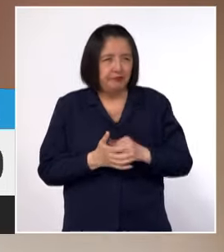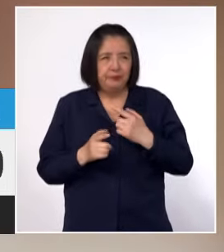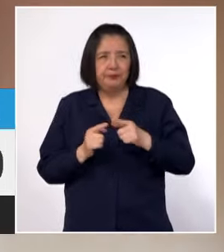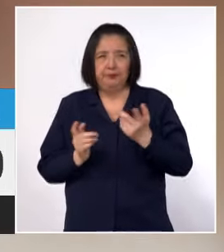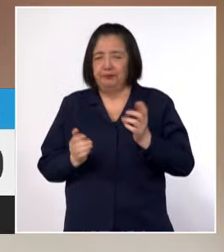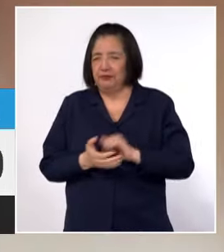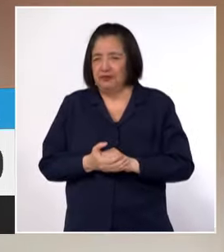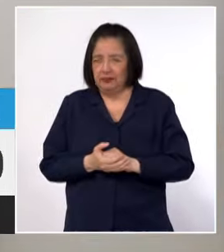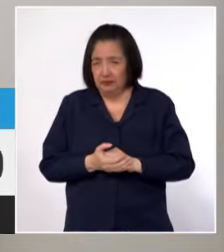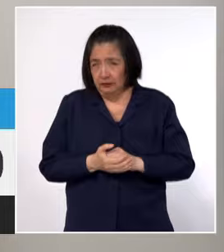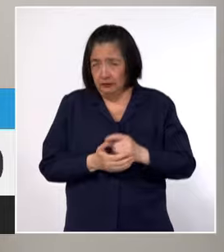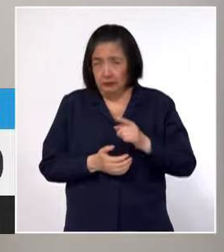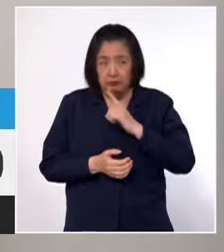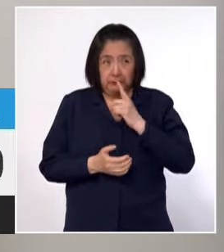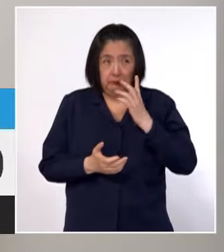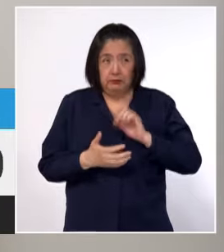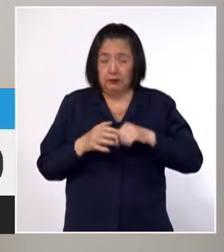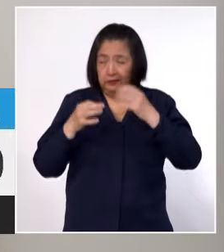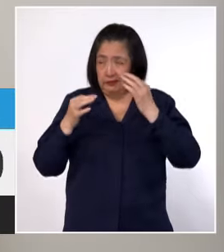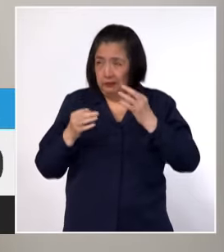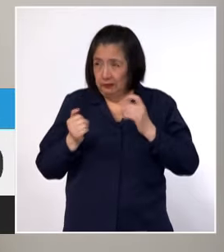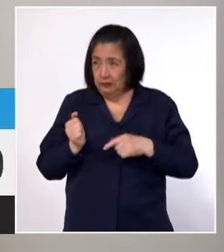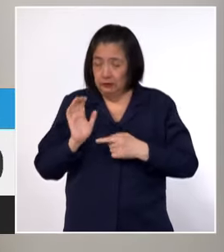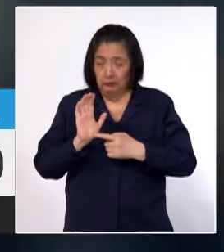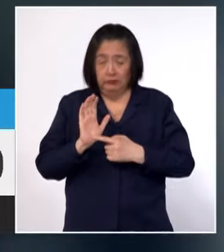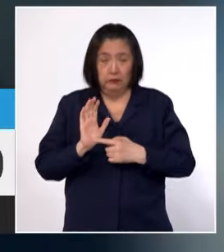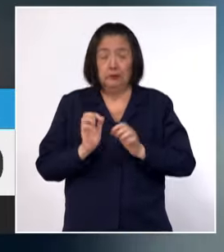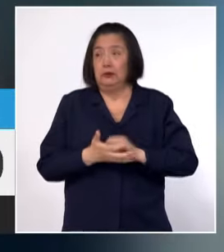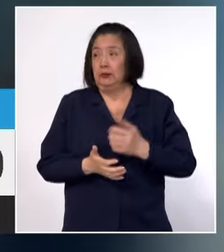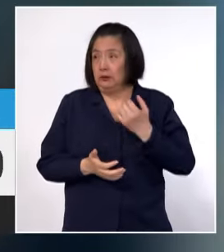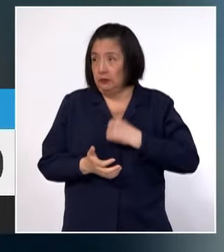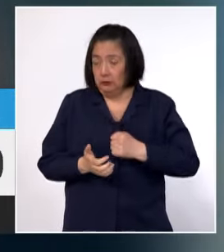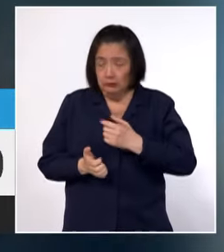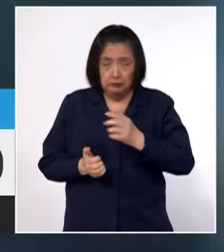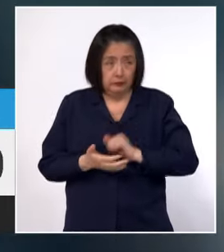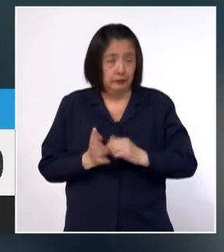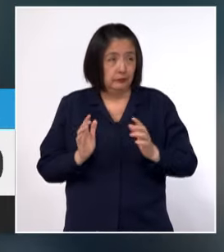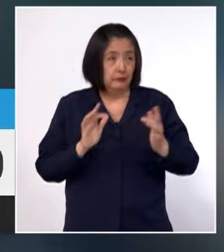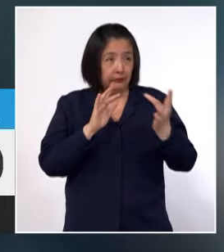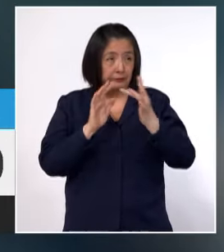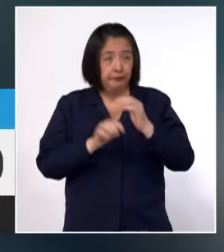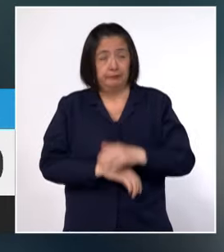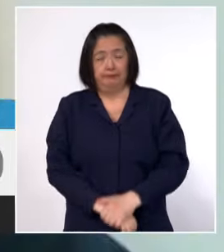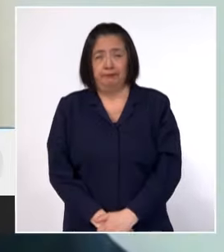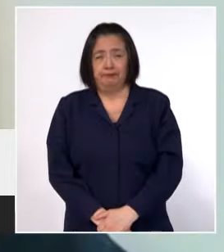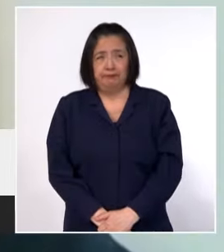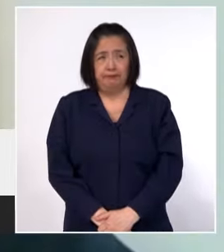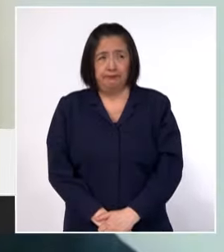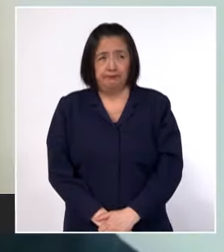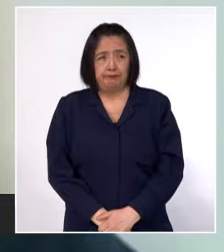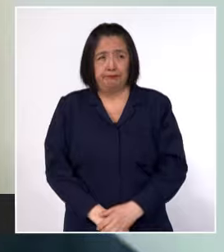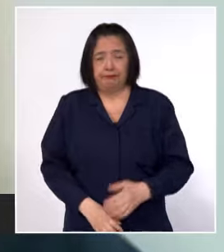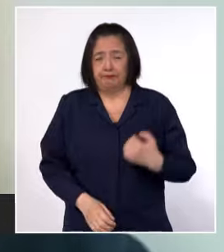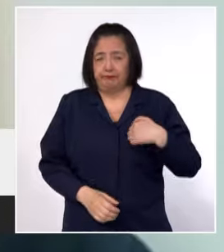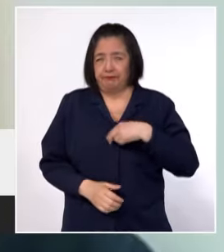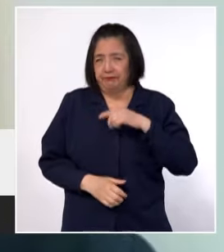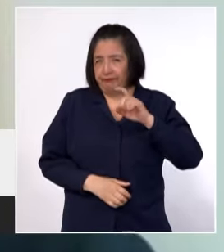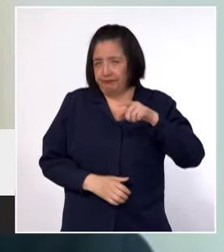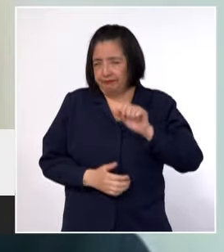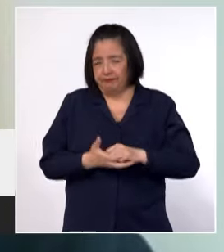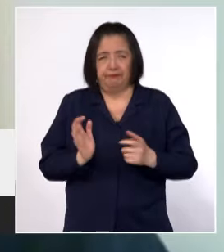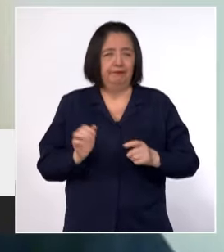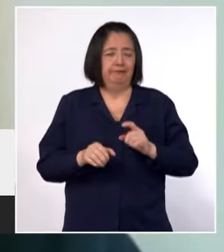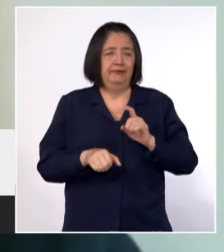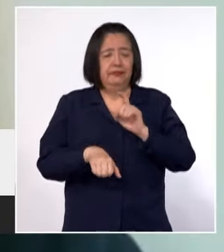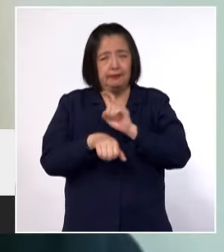qué punto debería un padre decidir qué tan expuestos están sus hijos en Internet? Lo que necesitamos es formar